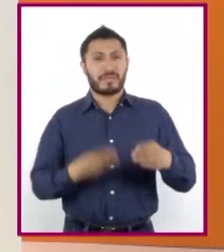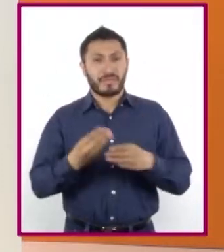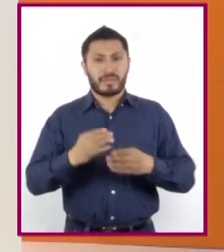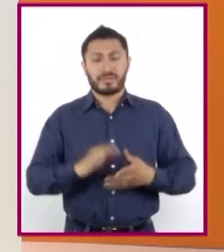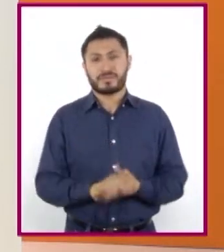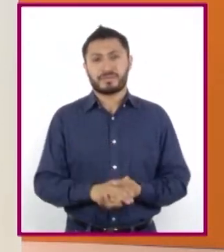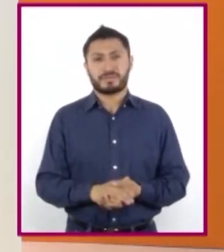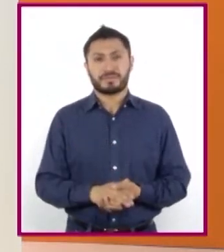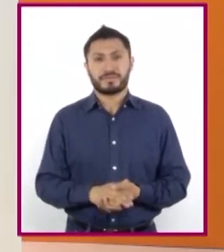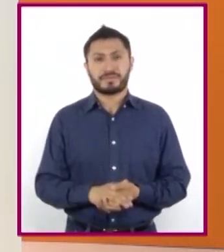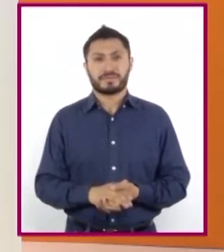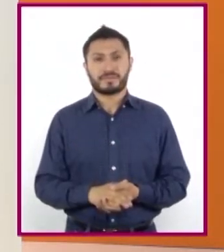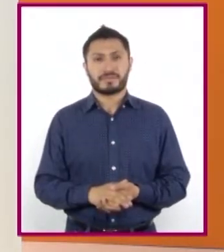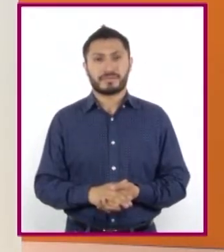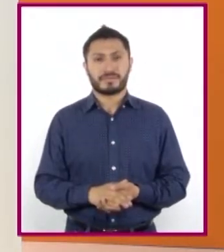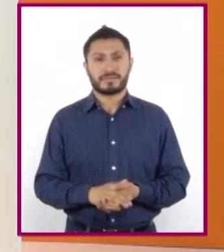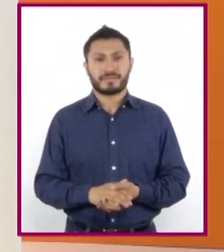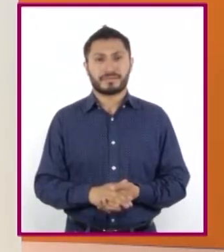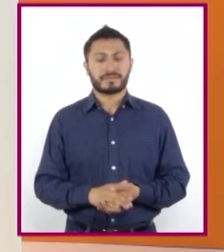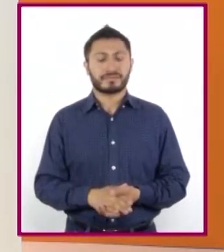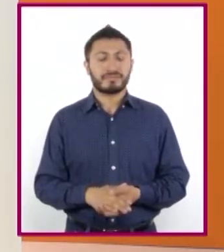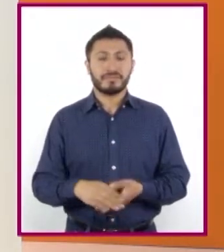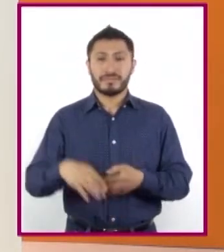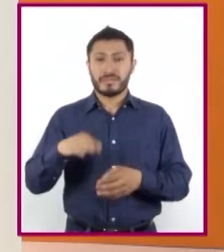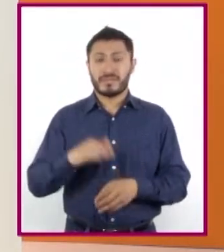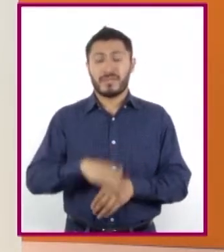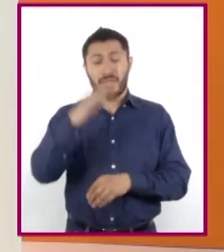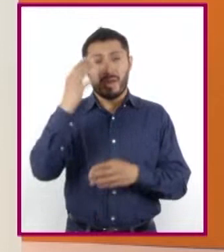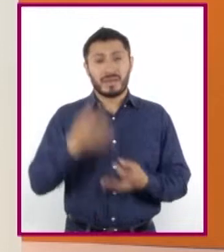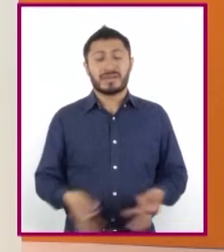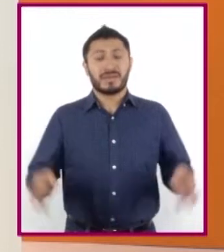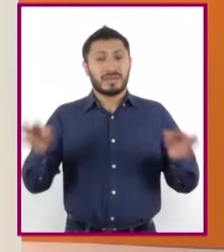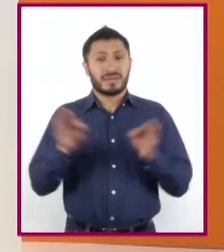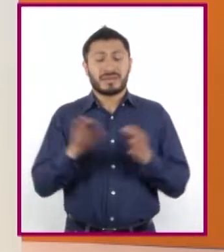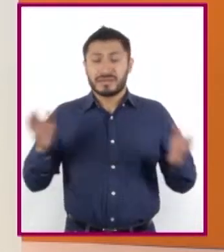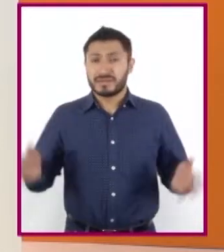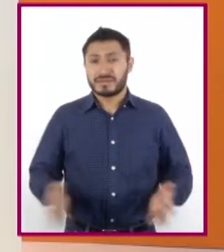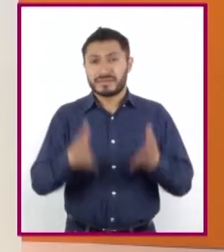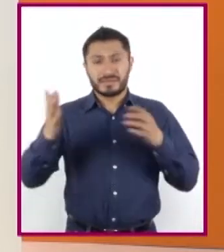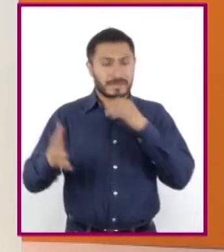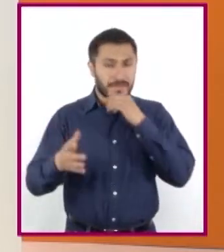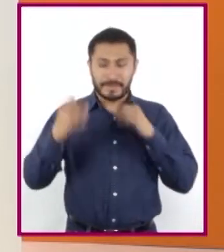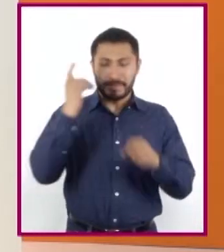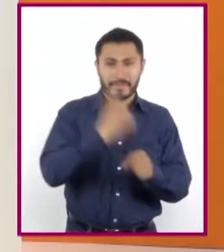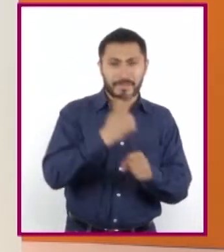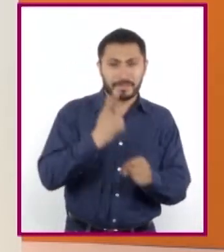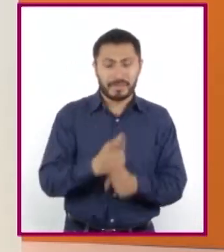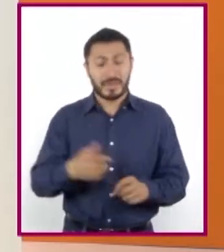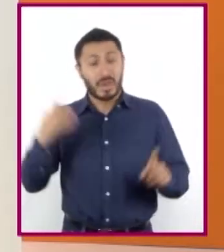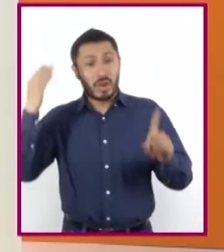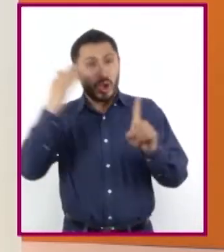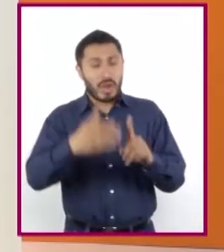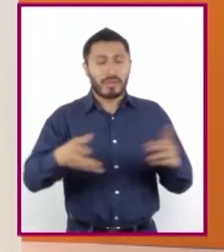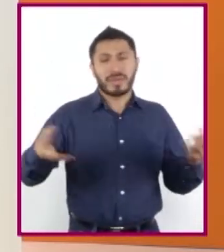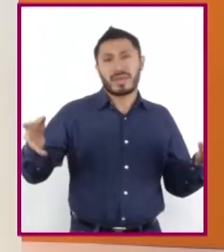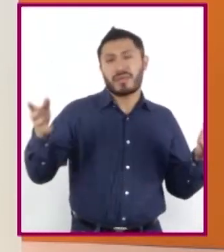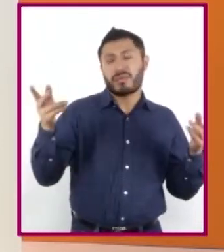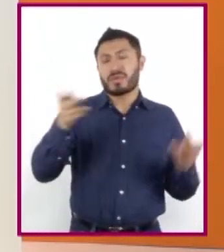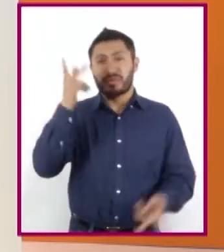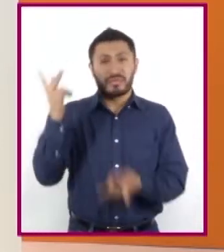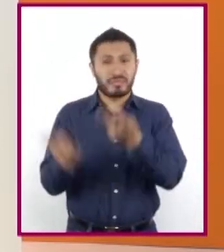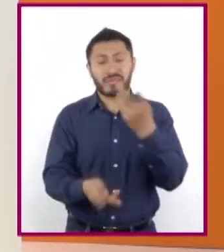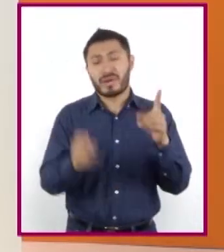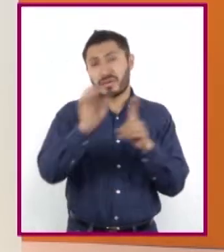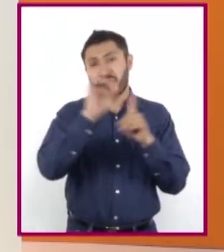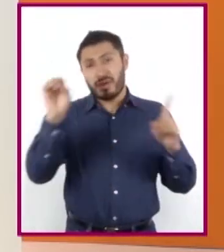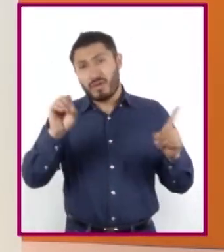Particularmente, destacaremos los objetivos de la investigación, la formulación de preguntas, la organización y planeación